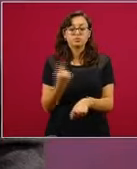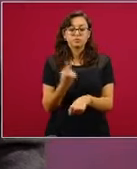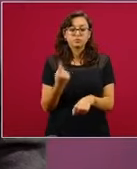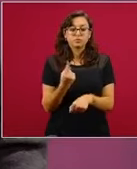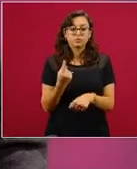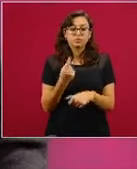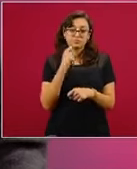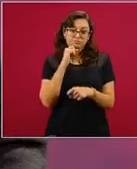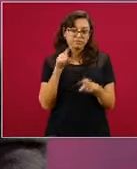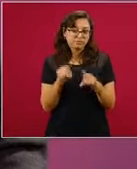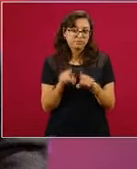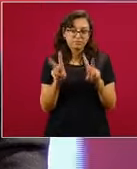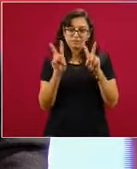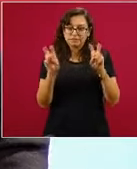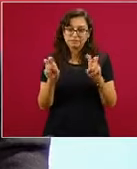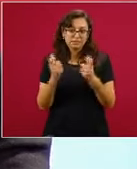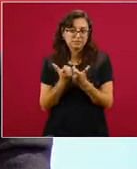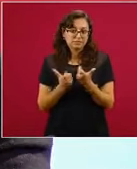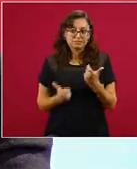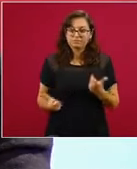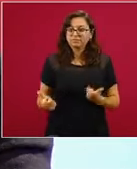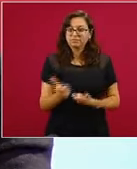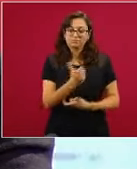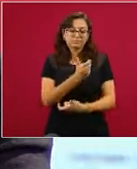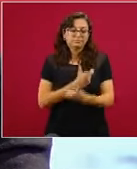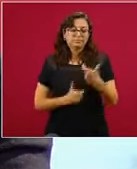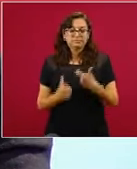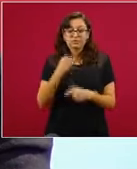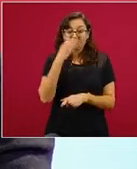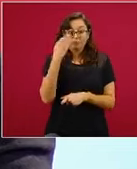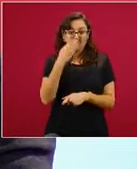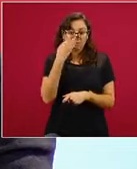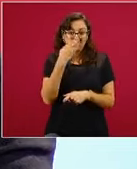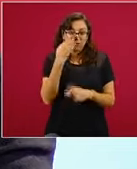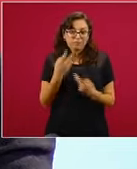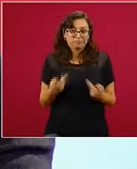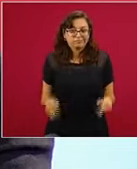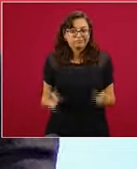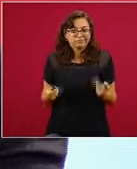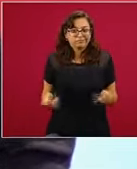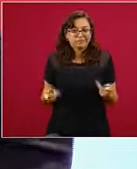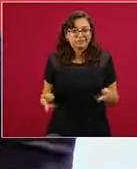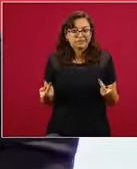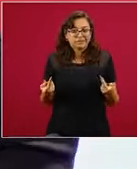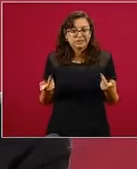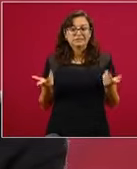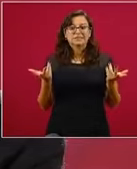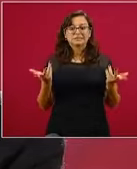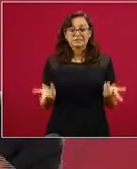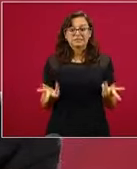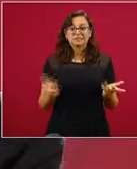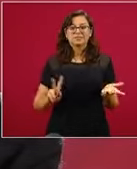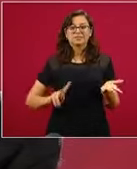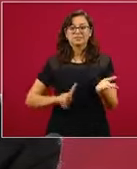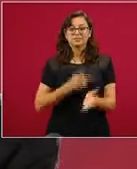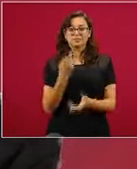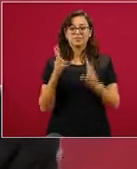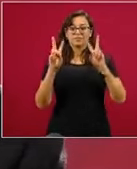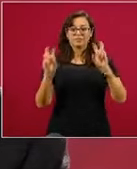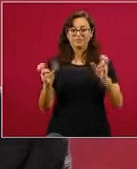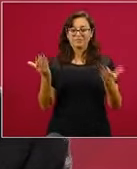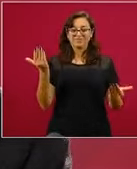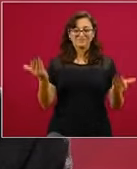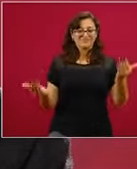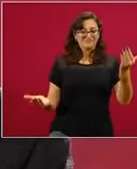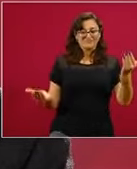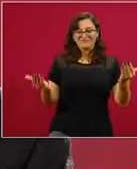tema económico de la producción y comercialización de flores y por lo tanto se vuelve a manifestar esta